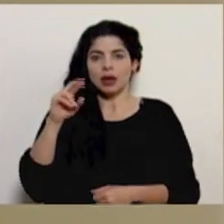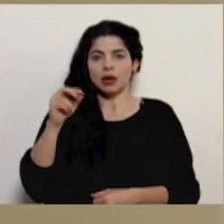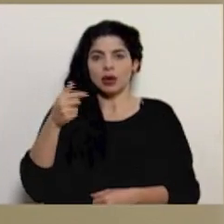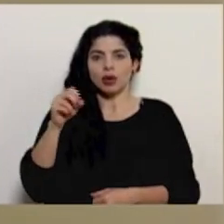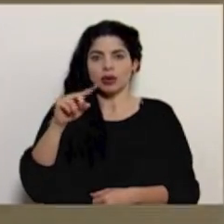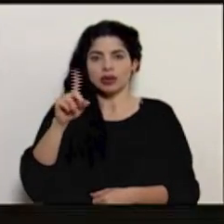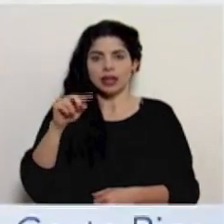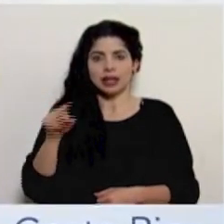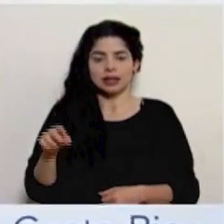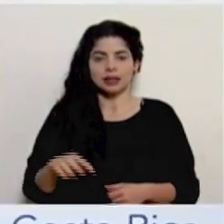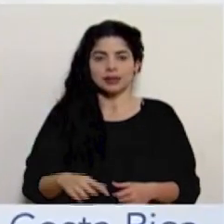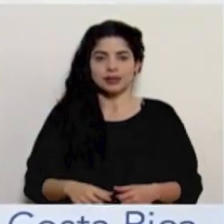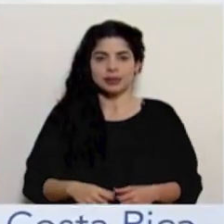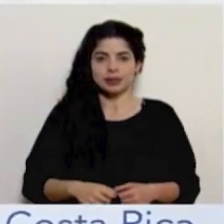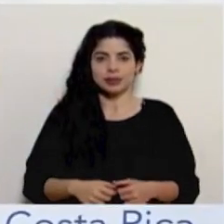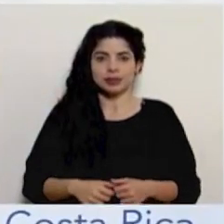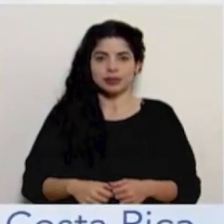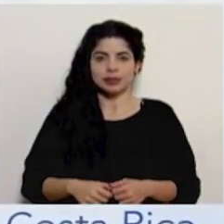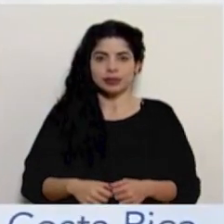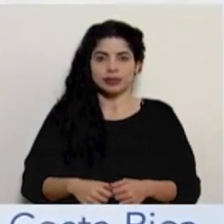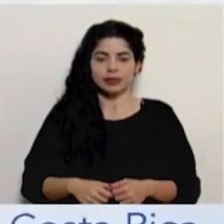González.